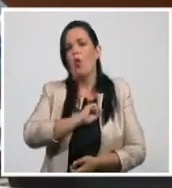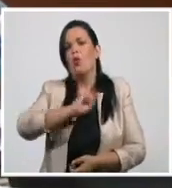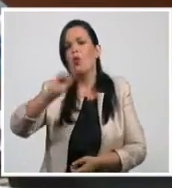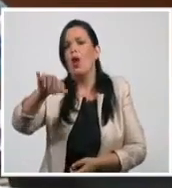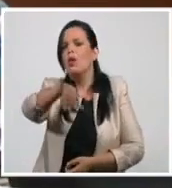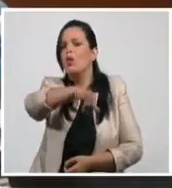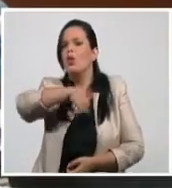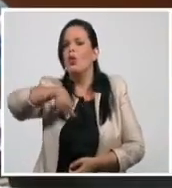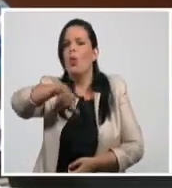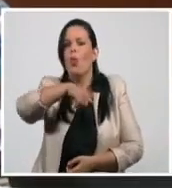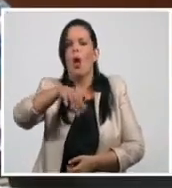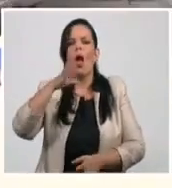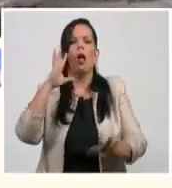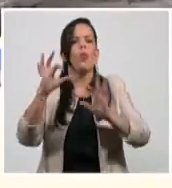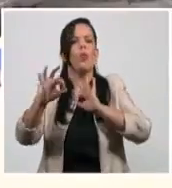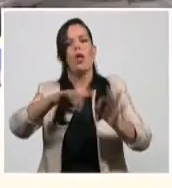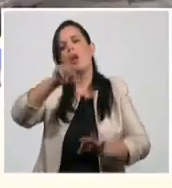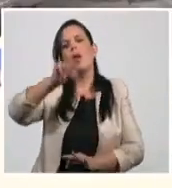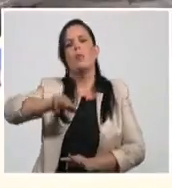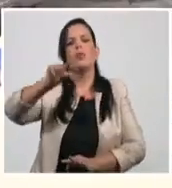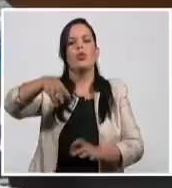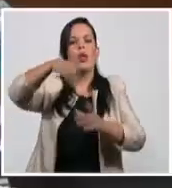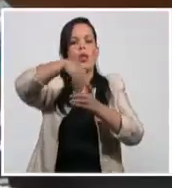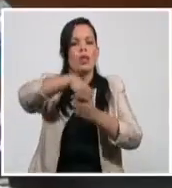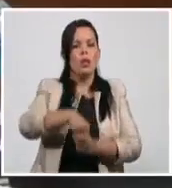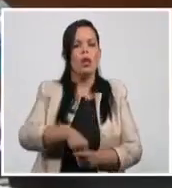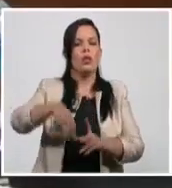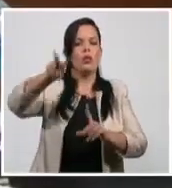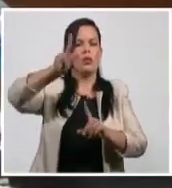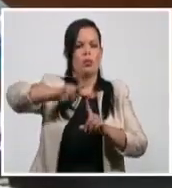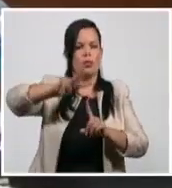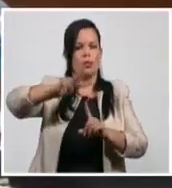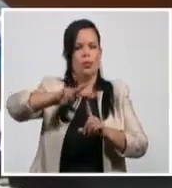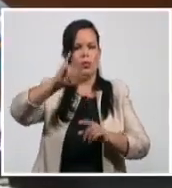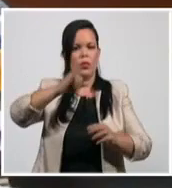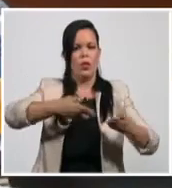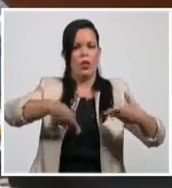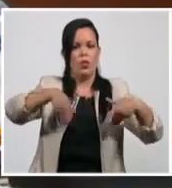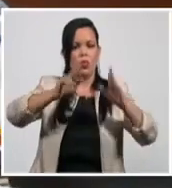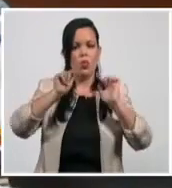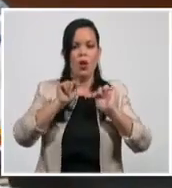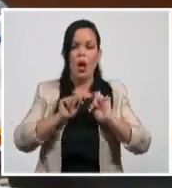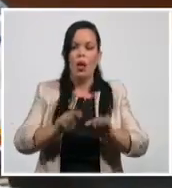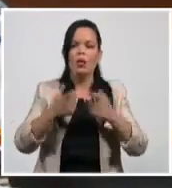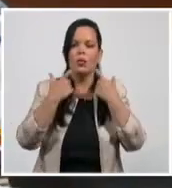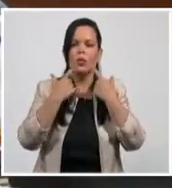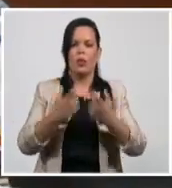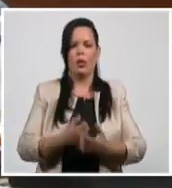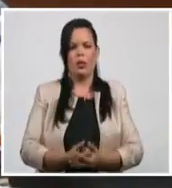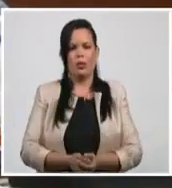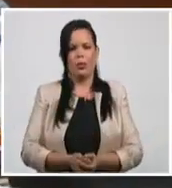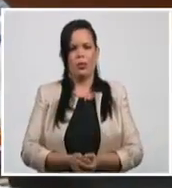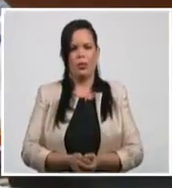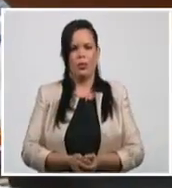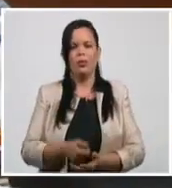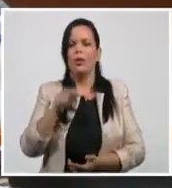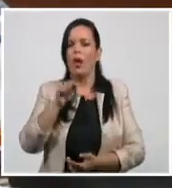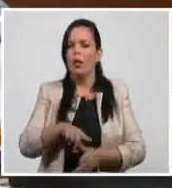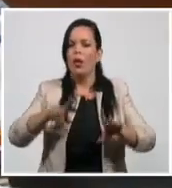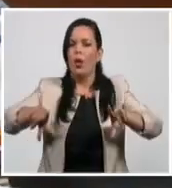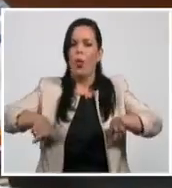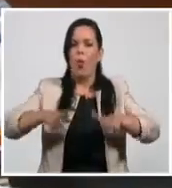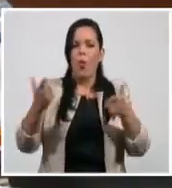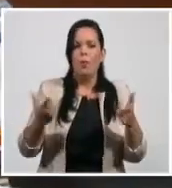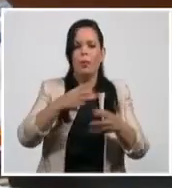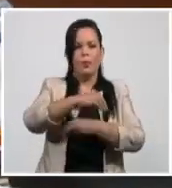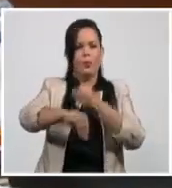colectivos laborales recabó una mirada diferente al trabajo. Hubo que aplicar dinámicas que no se conocían ni estaban en